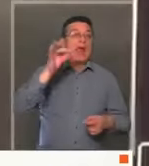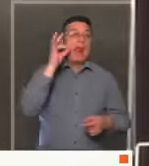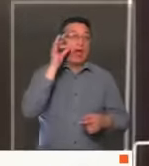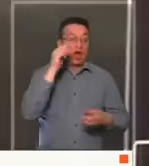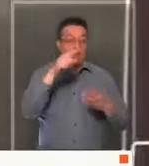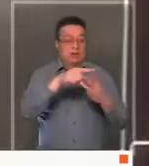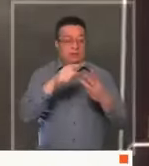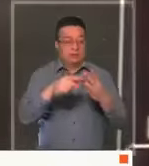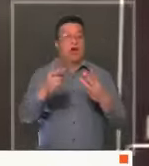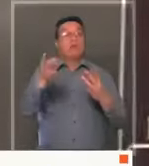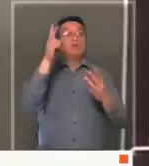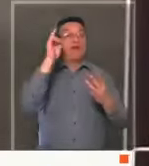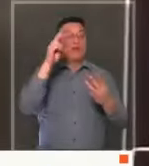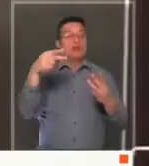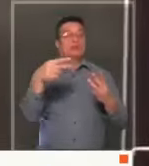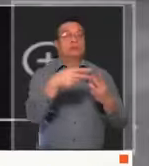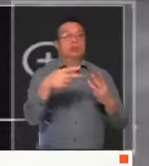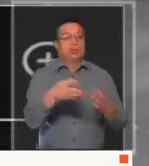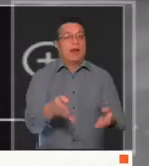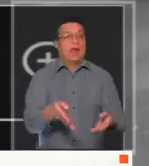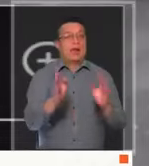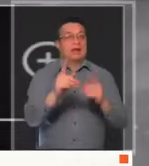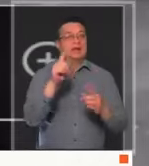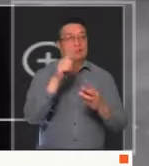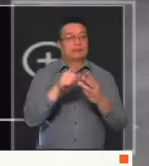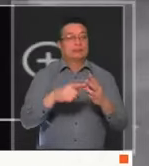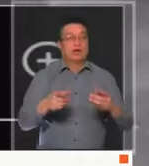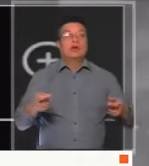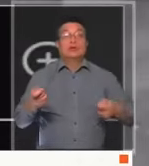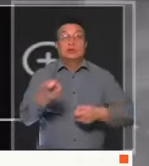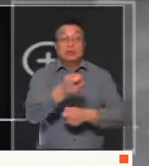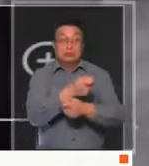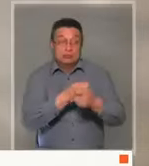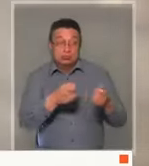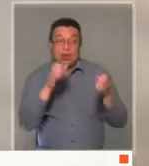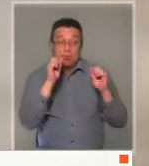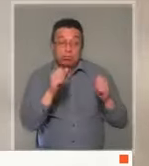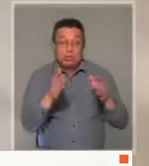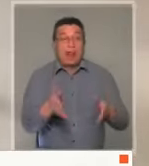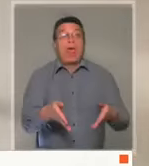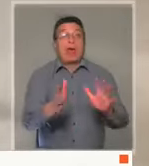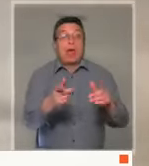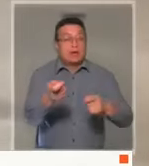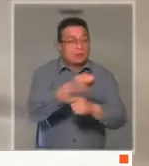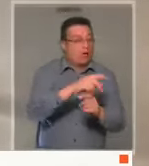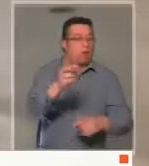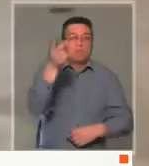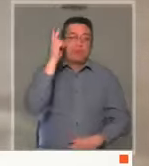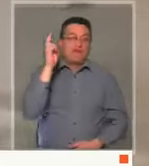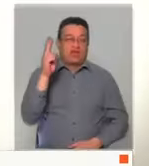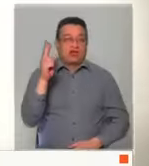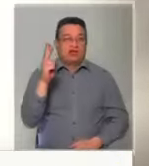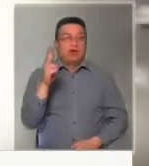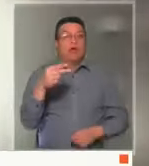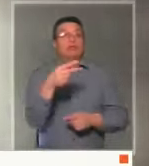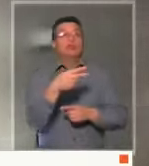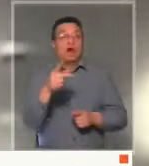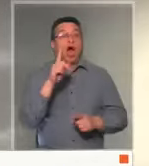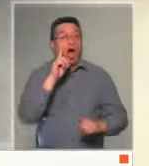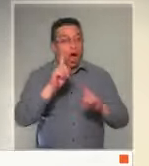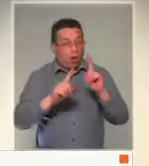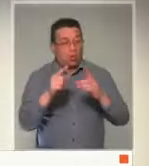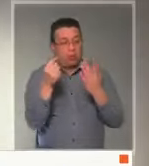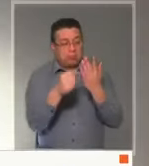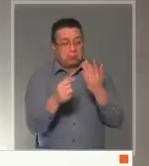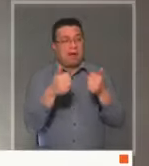prohíbe ejercer el comercio sexual callejero, negociar o mantener relaciones en la vía pública. En algunas ha tenido resultados y